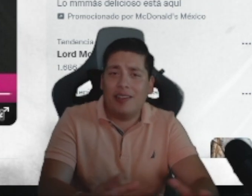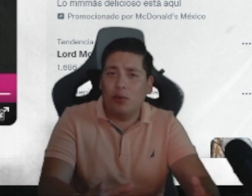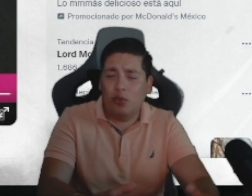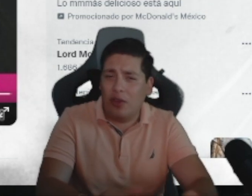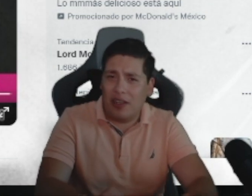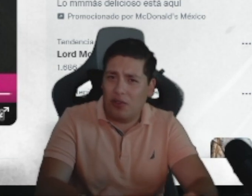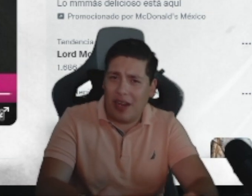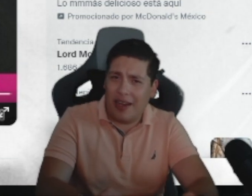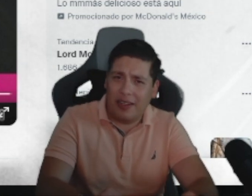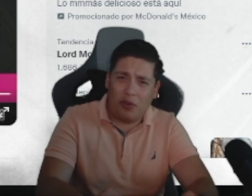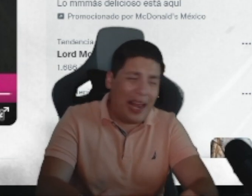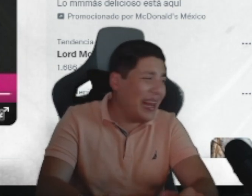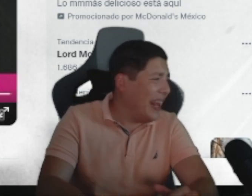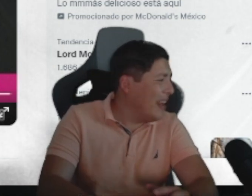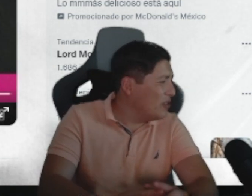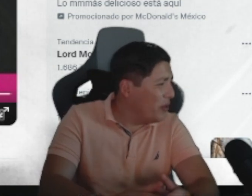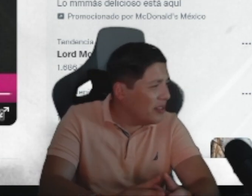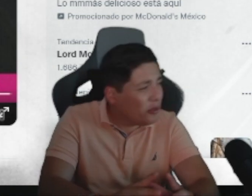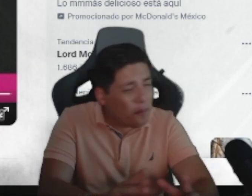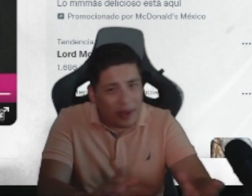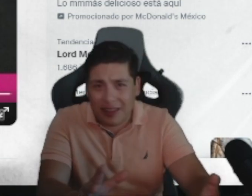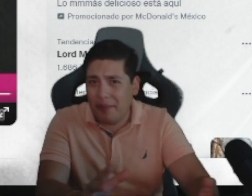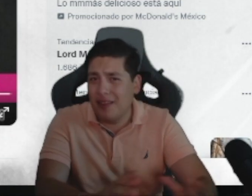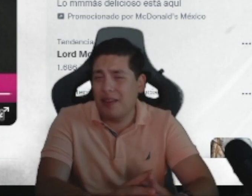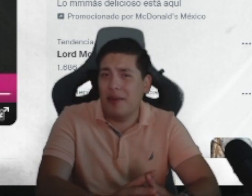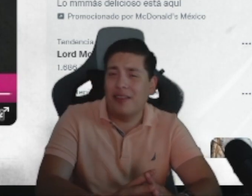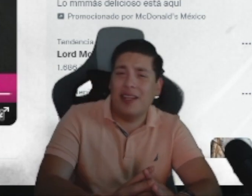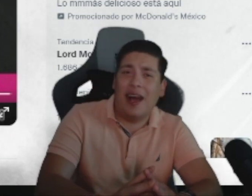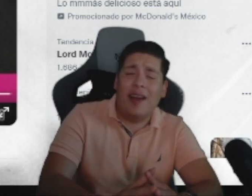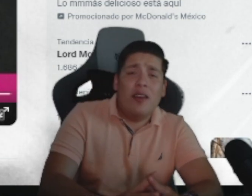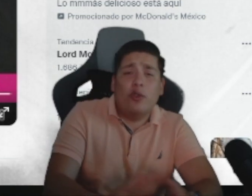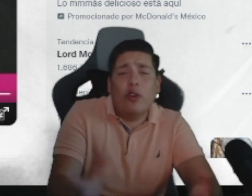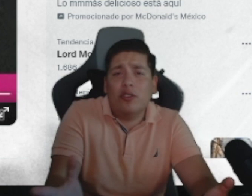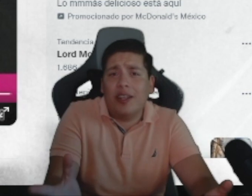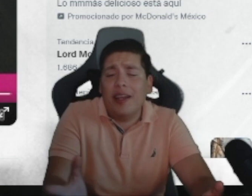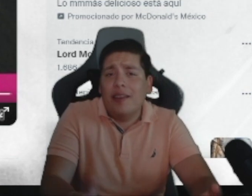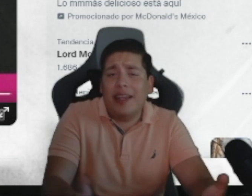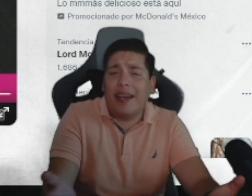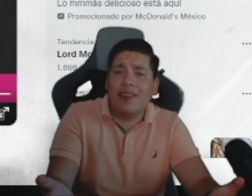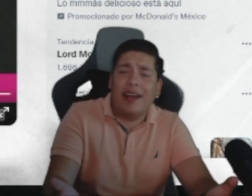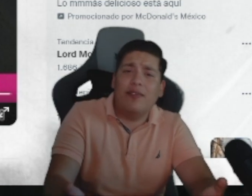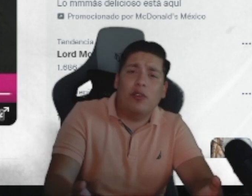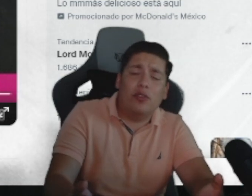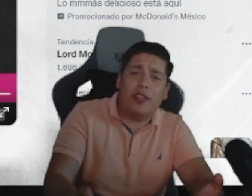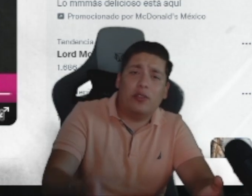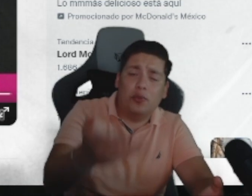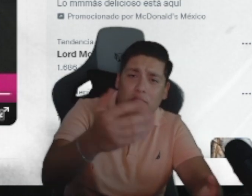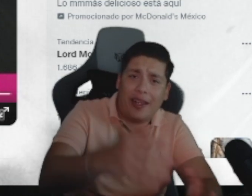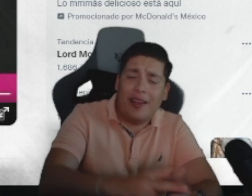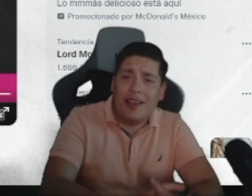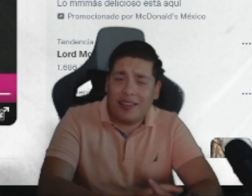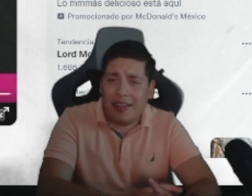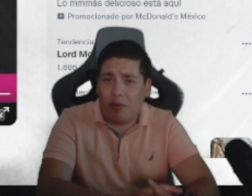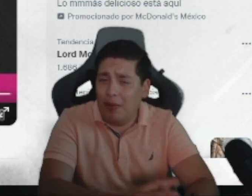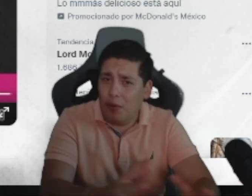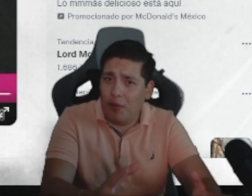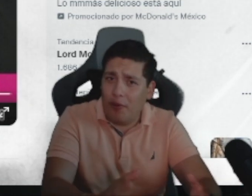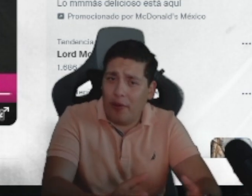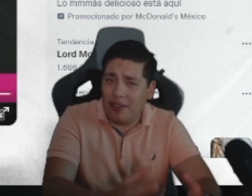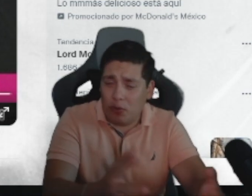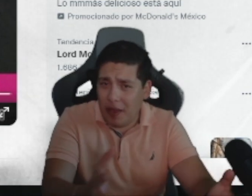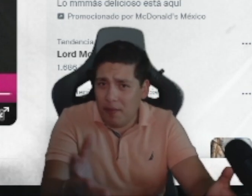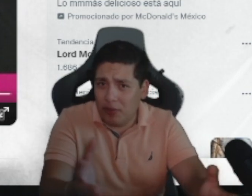al Instituto Nacional Electoral. Eso es completamente mentira. Yo no sé de qué tanto se asustan si